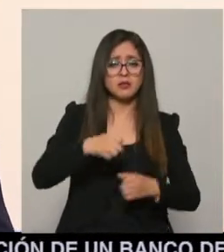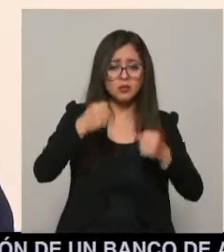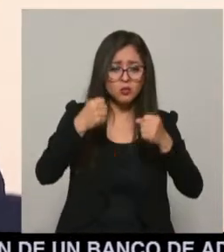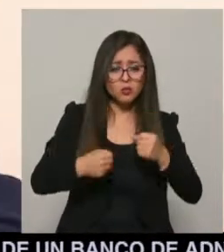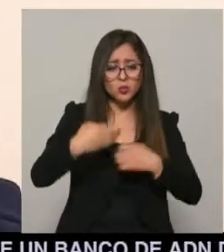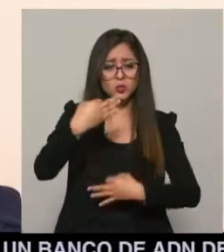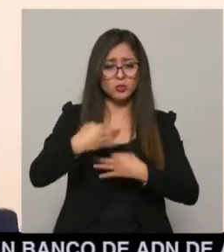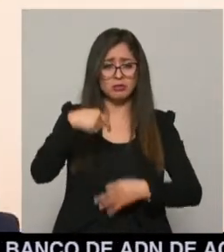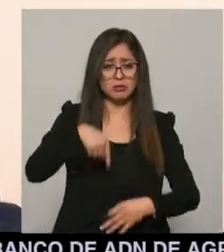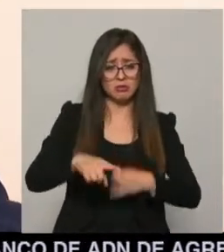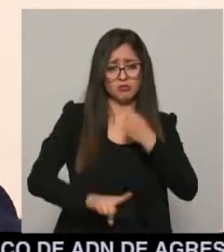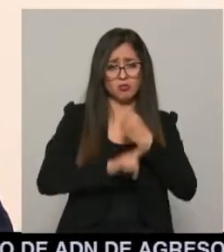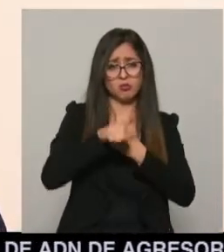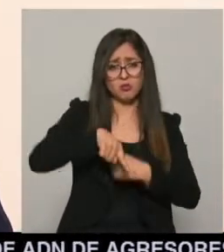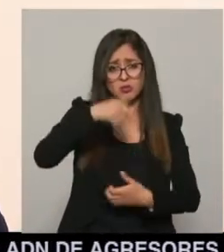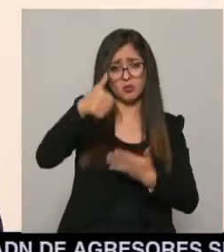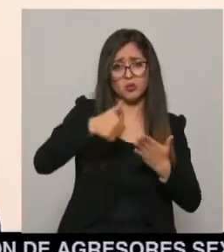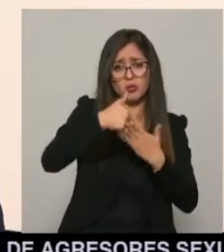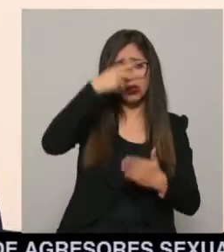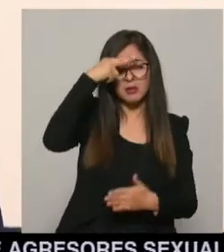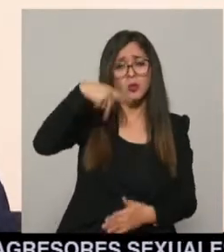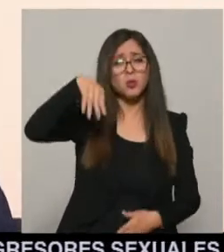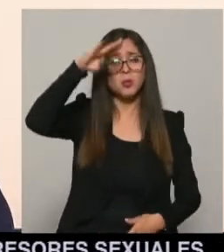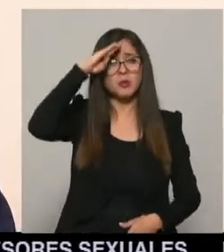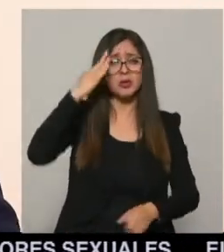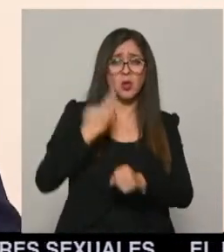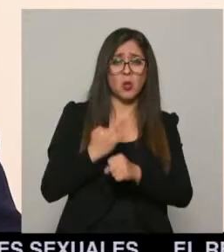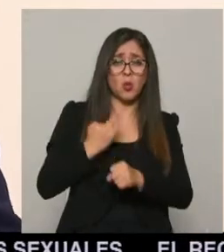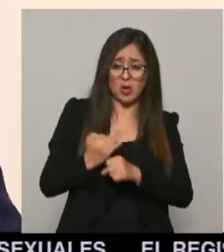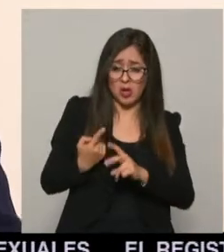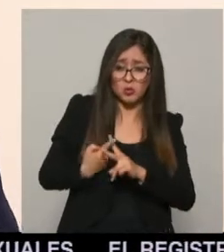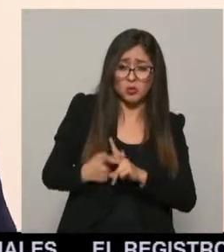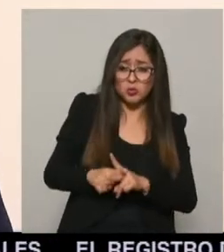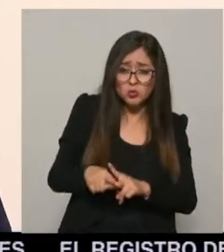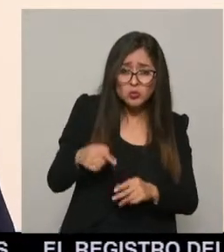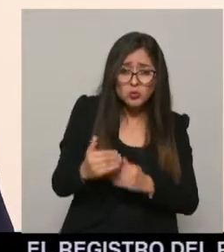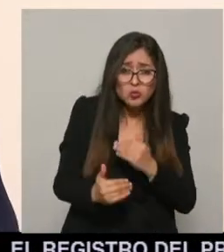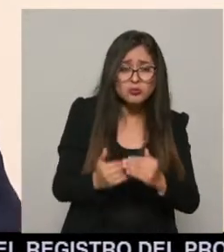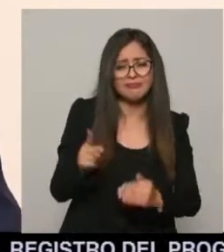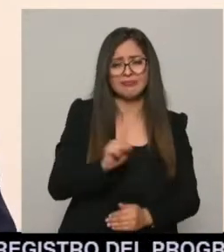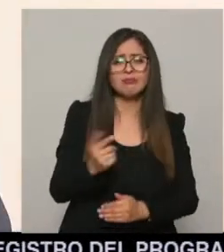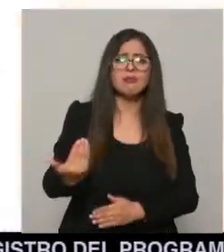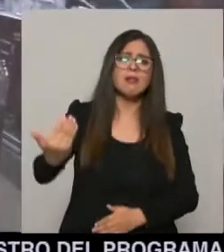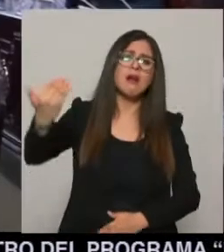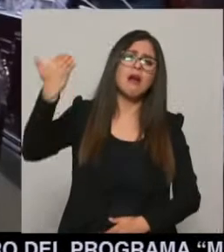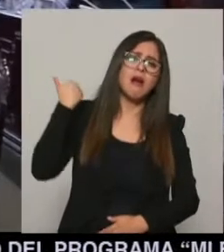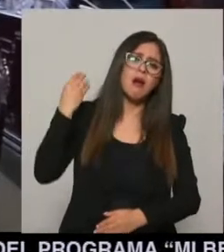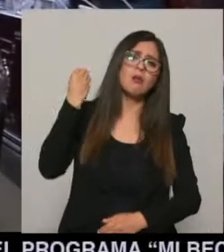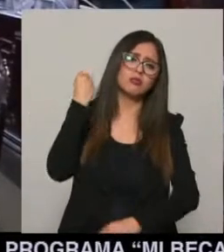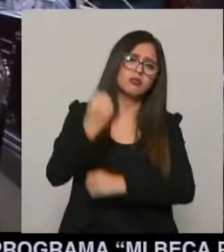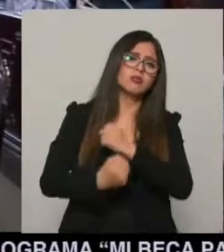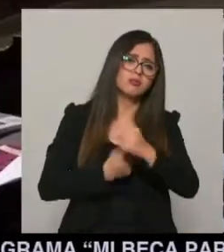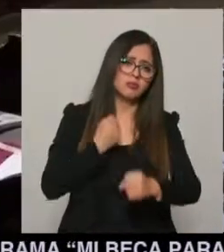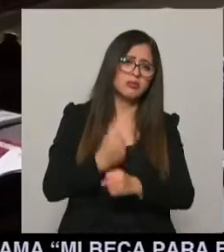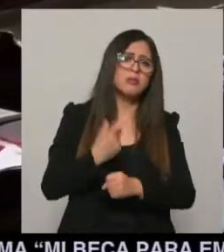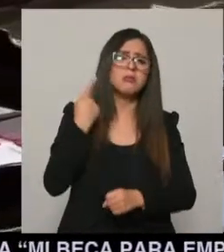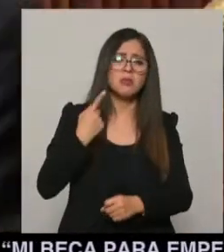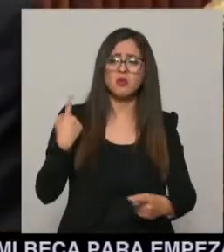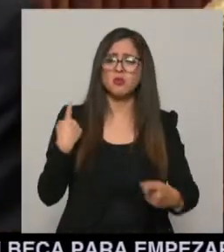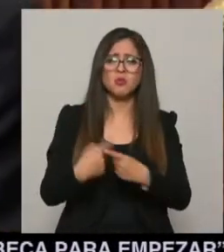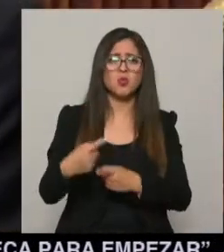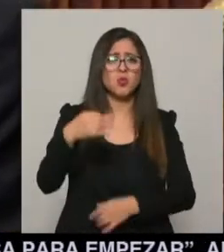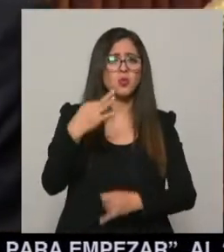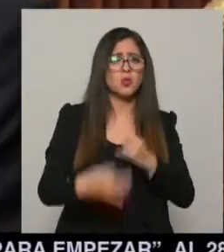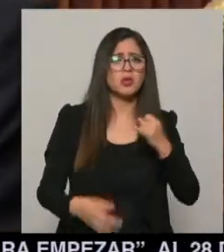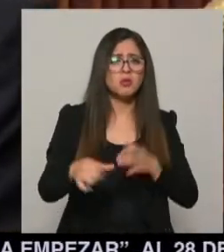Yo lo he dicho, no es un tema que se gestó en el inicio de esta administración, es un tema que venimos arrastrando ya. pero que sin lugar a dudas en los últimos meses se ha